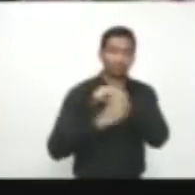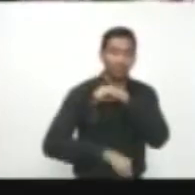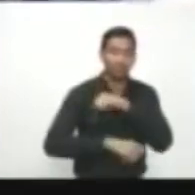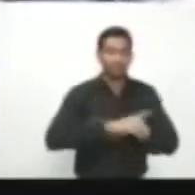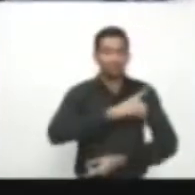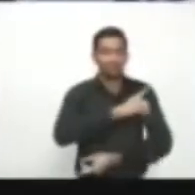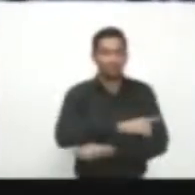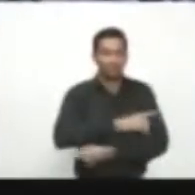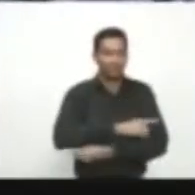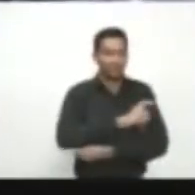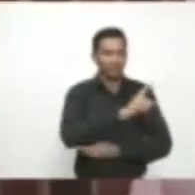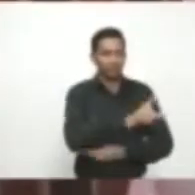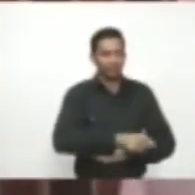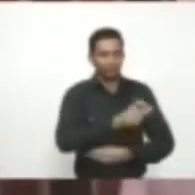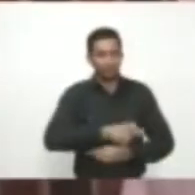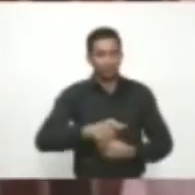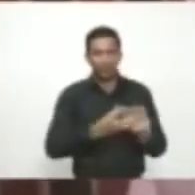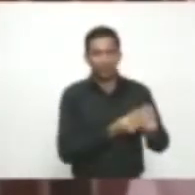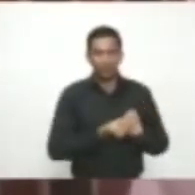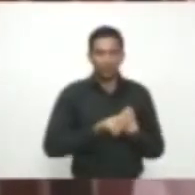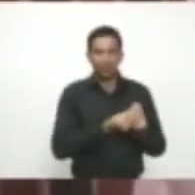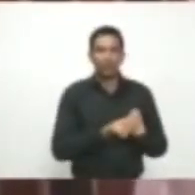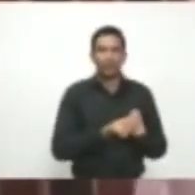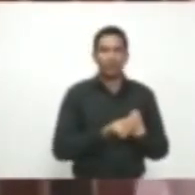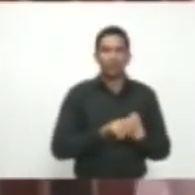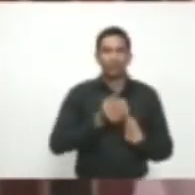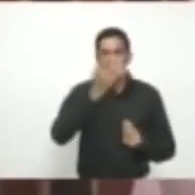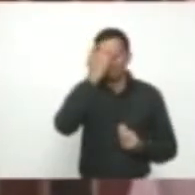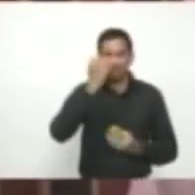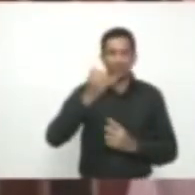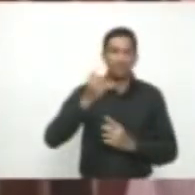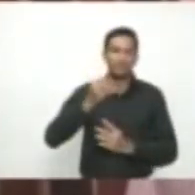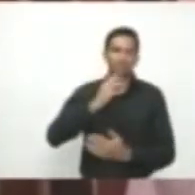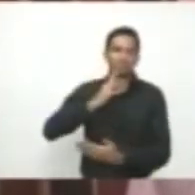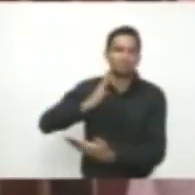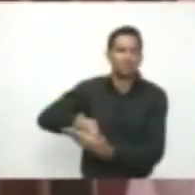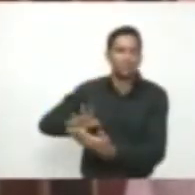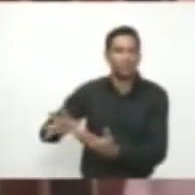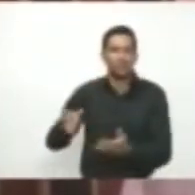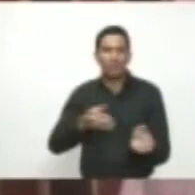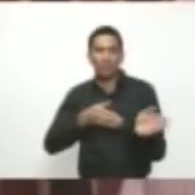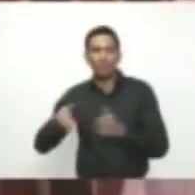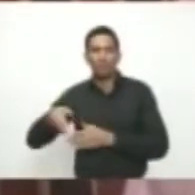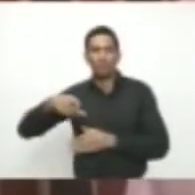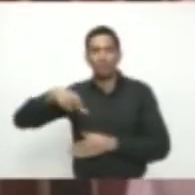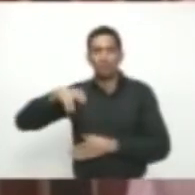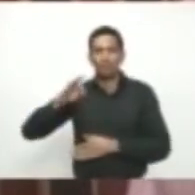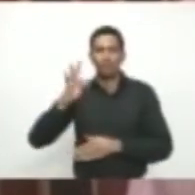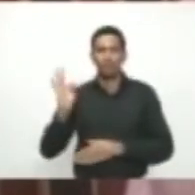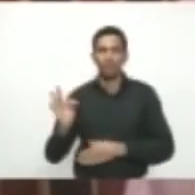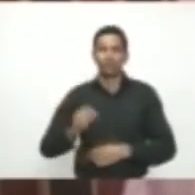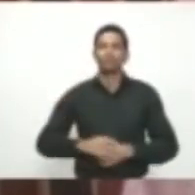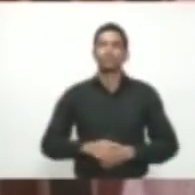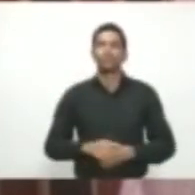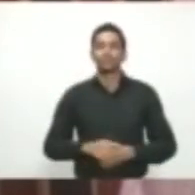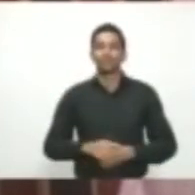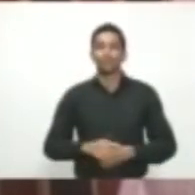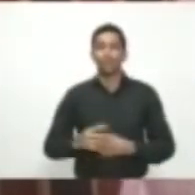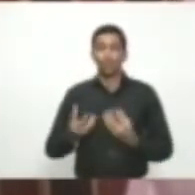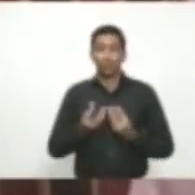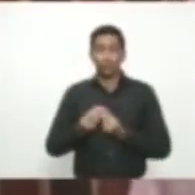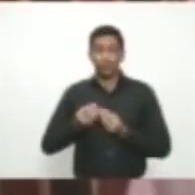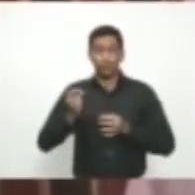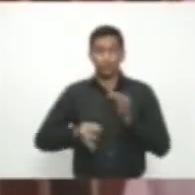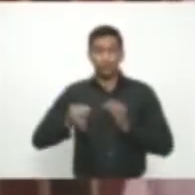por desconocer también el POT. Lo más relevante aquí es el saber que los fallos de la Corte Constitucional que hacen tránsito a